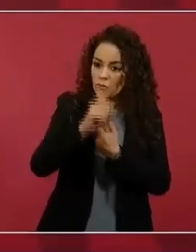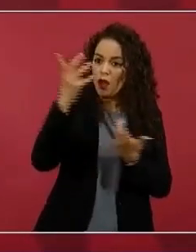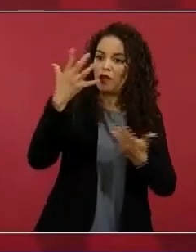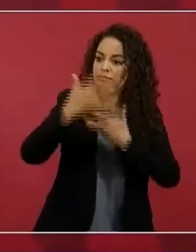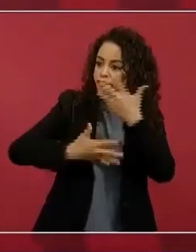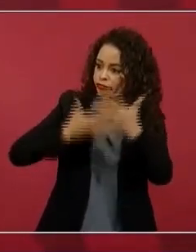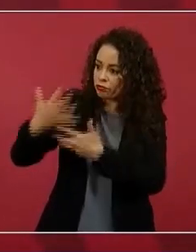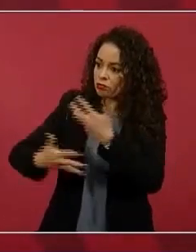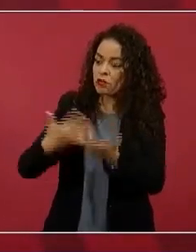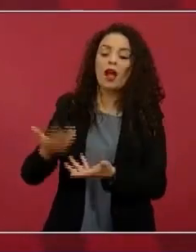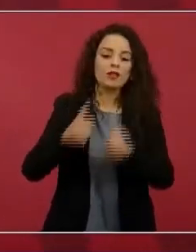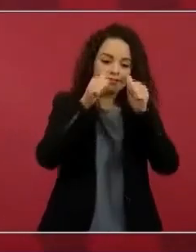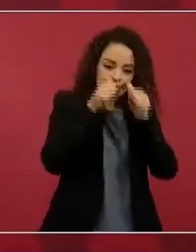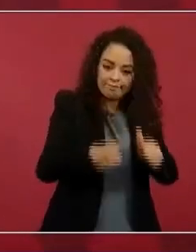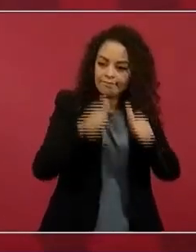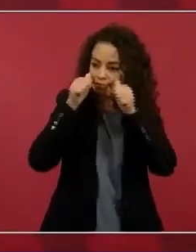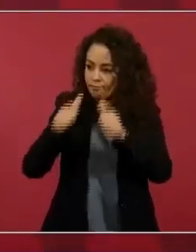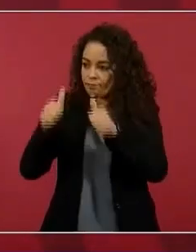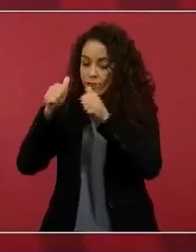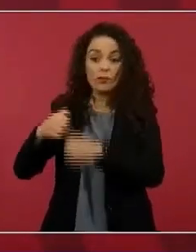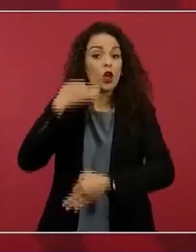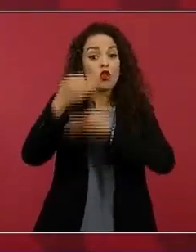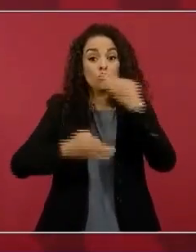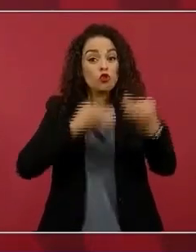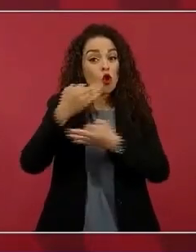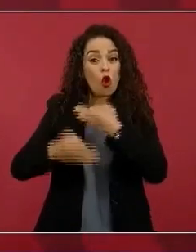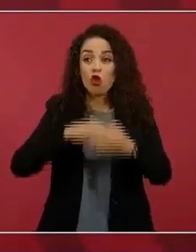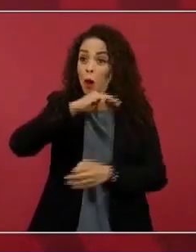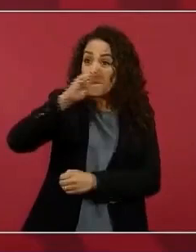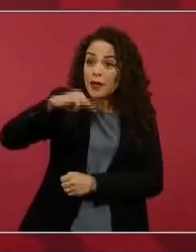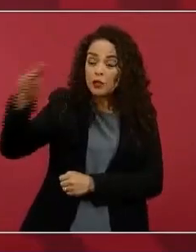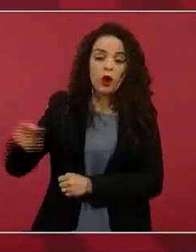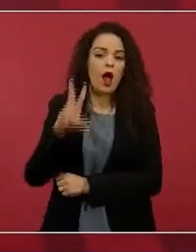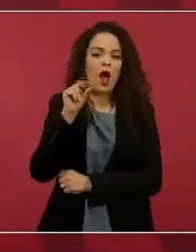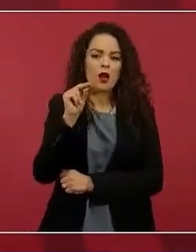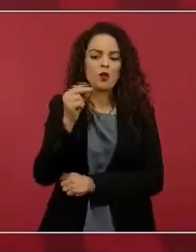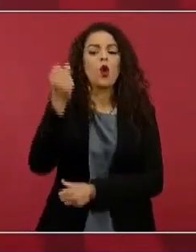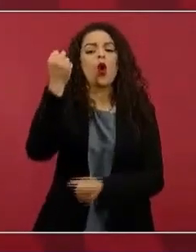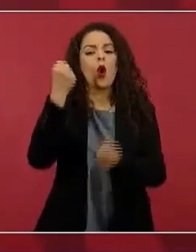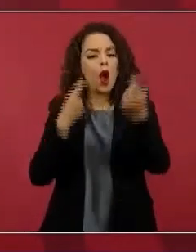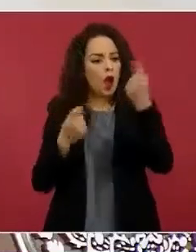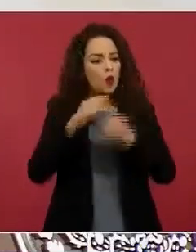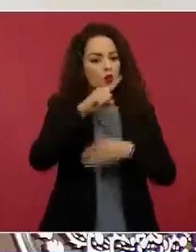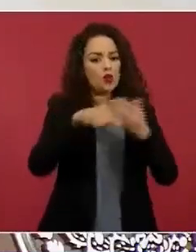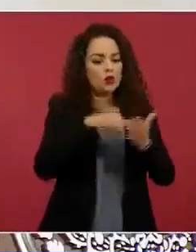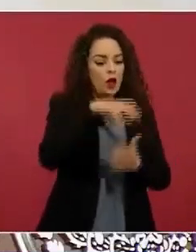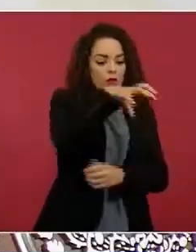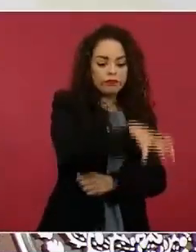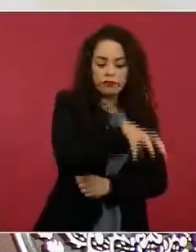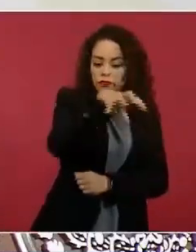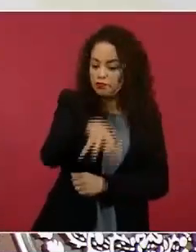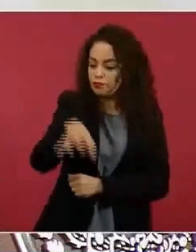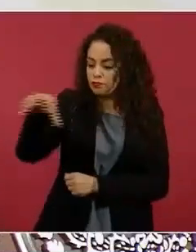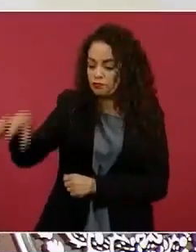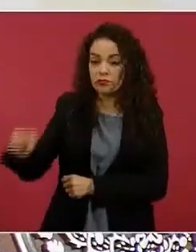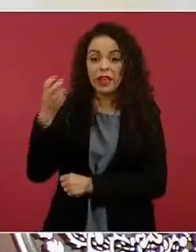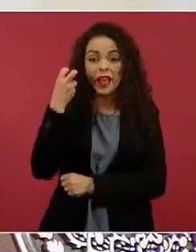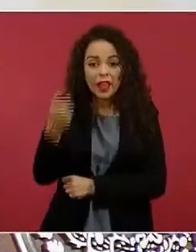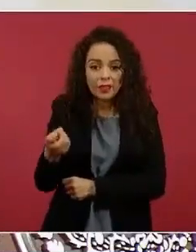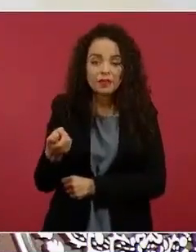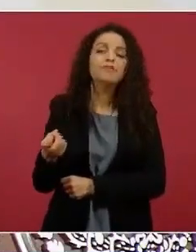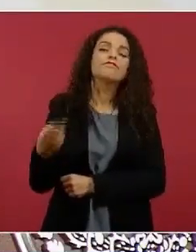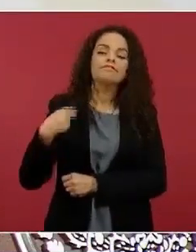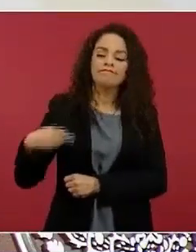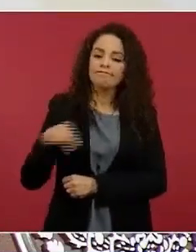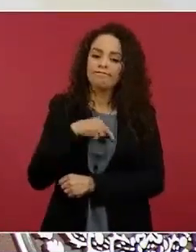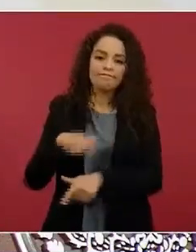de Michoacán, hay que decirlo, las zonas ustedes las conocen bien y es ahí en donde estamos permanentemente en